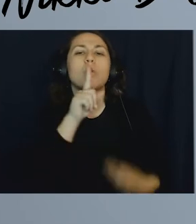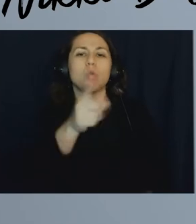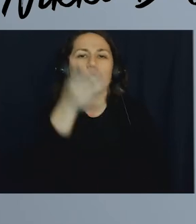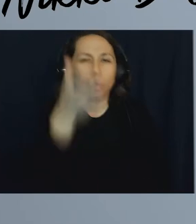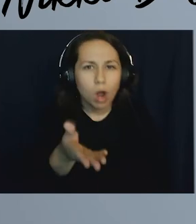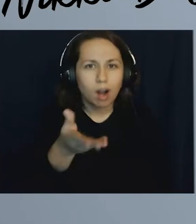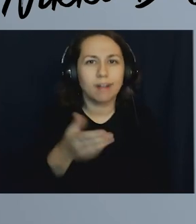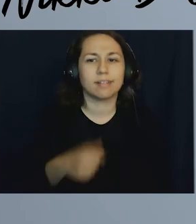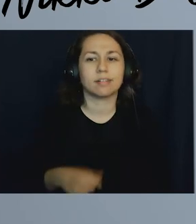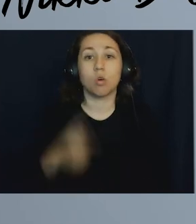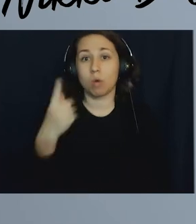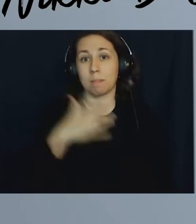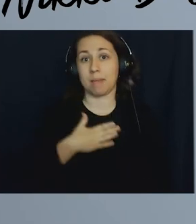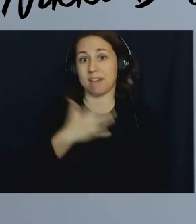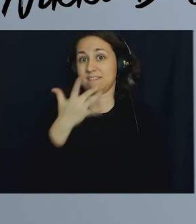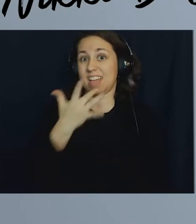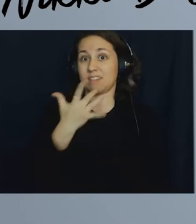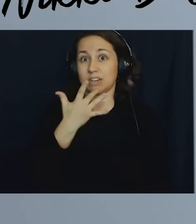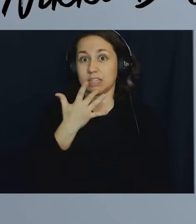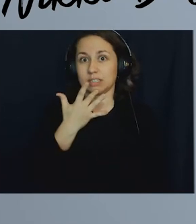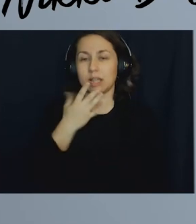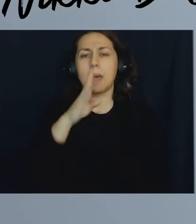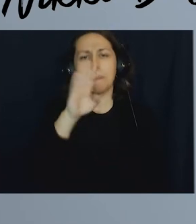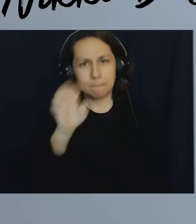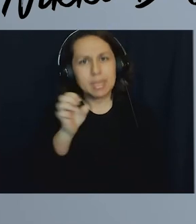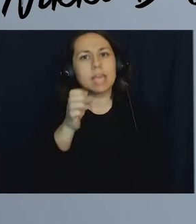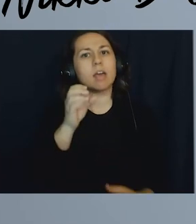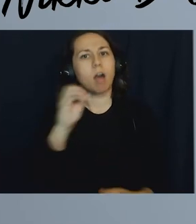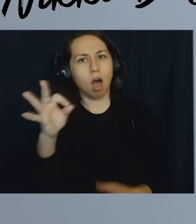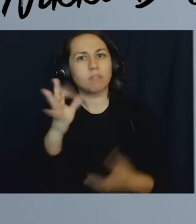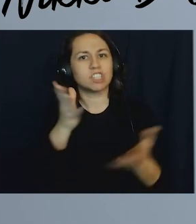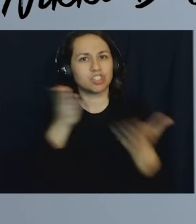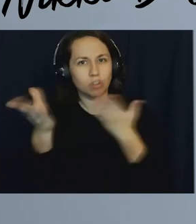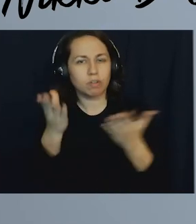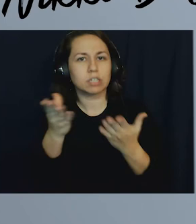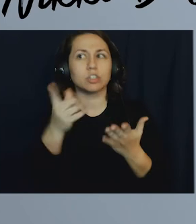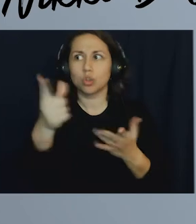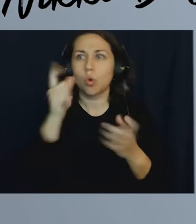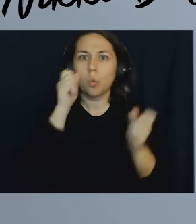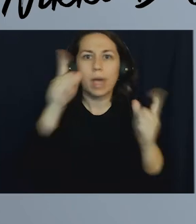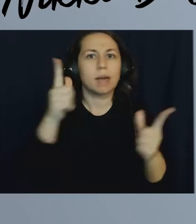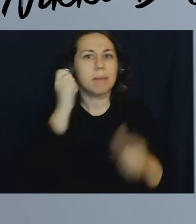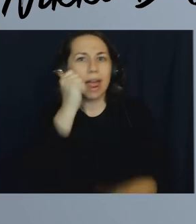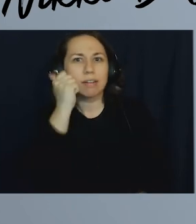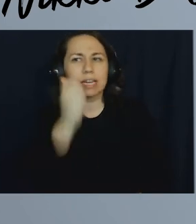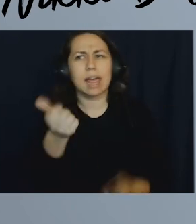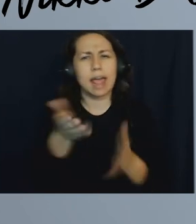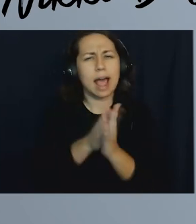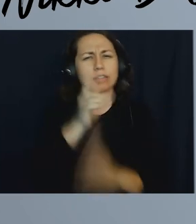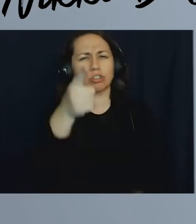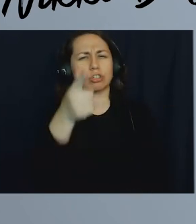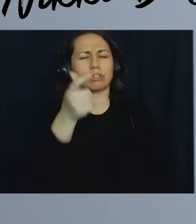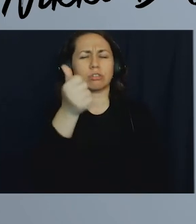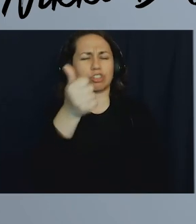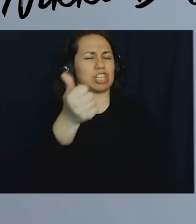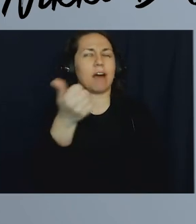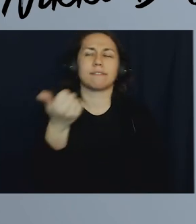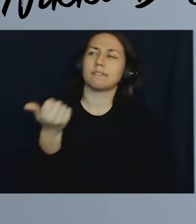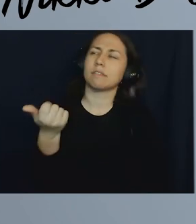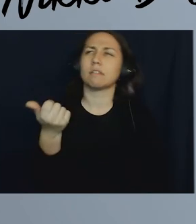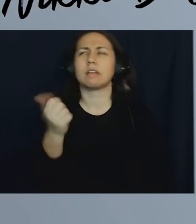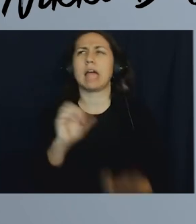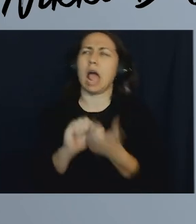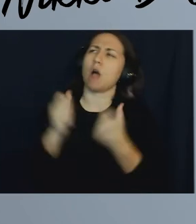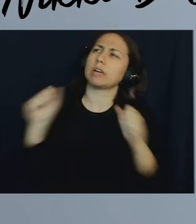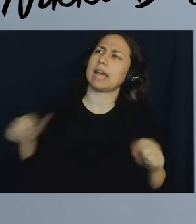ser servicio. Pregúntate cada día por las mañanas, ¿cómo puedo servir al mundo? No estamos solos en este mundo, aparte de